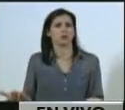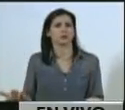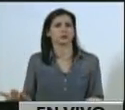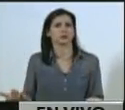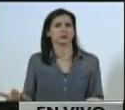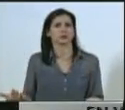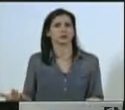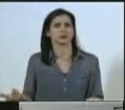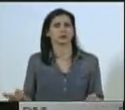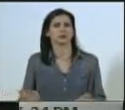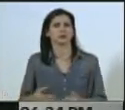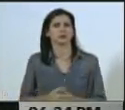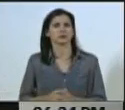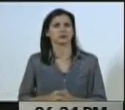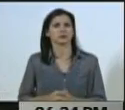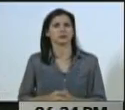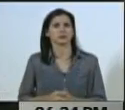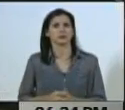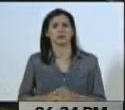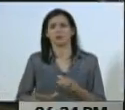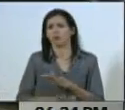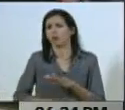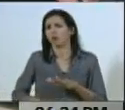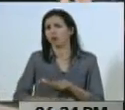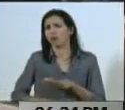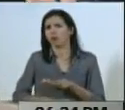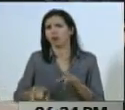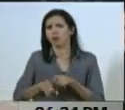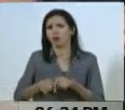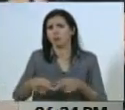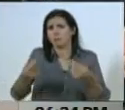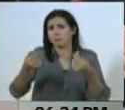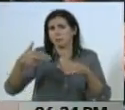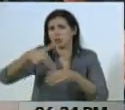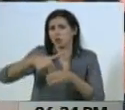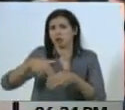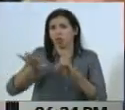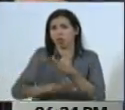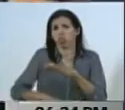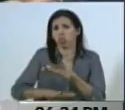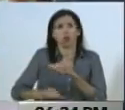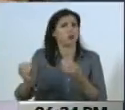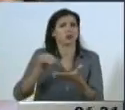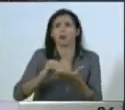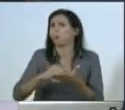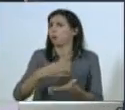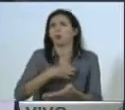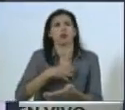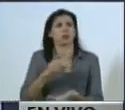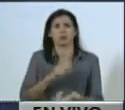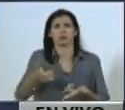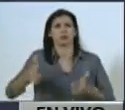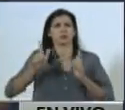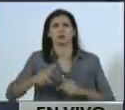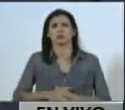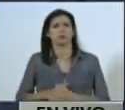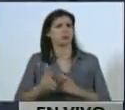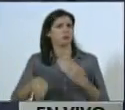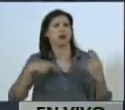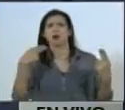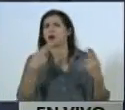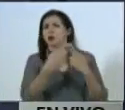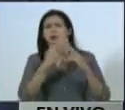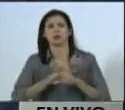o el nivel de baja estabilidad del mercado, la especulación y la caída de los precios. No podemos abrirle